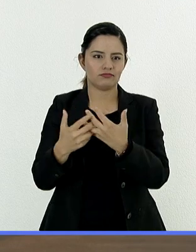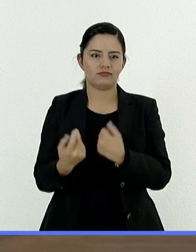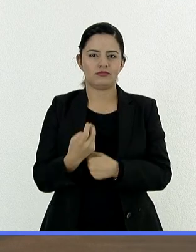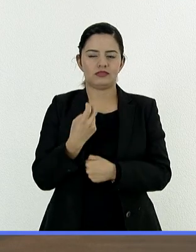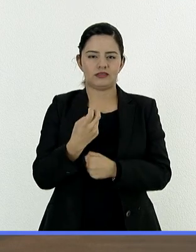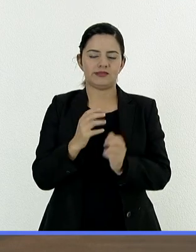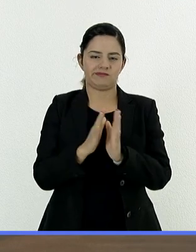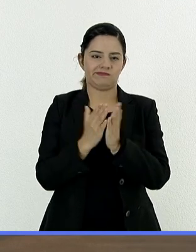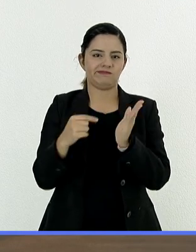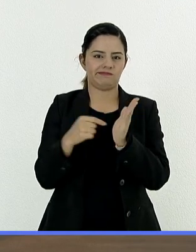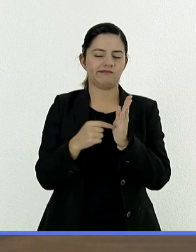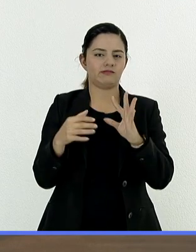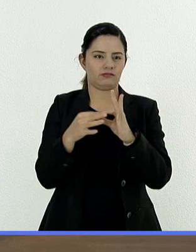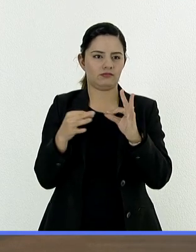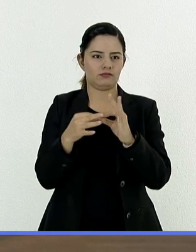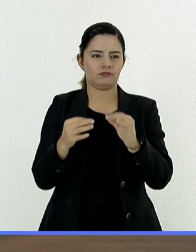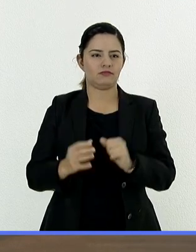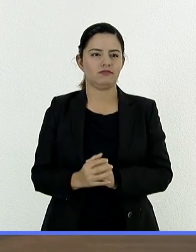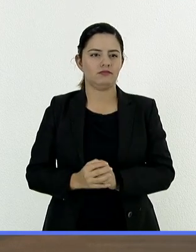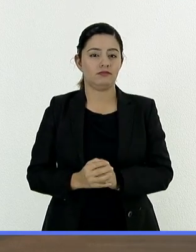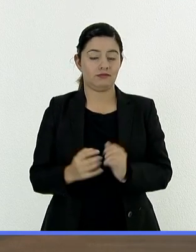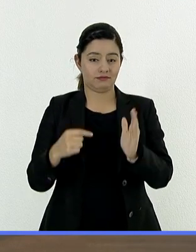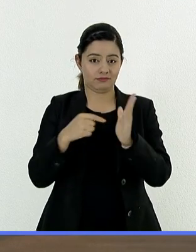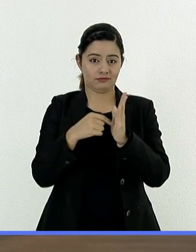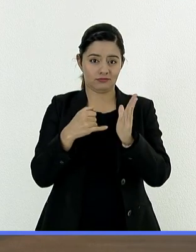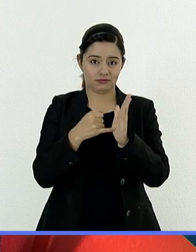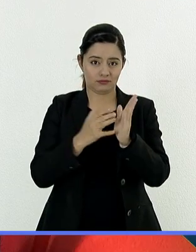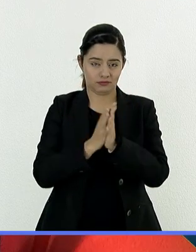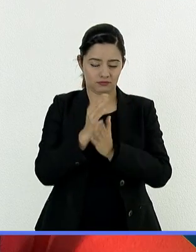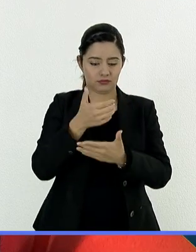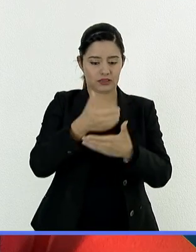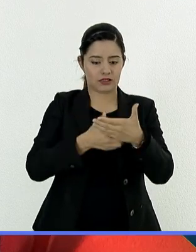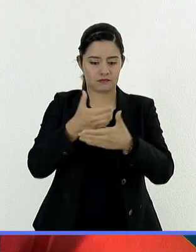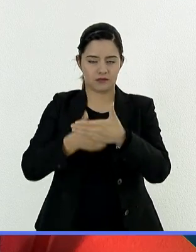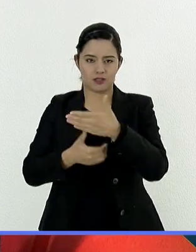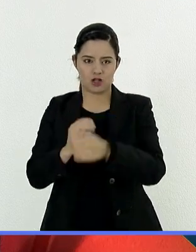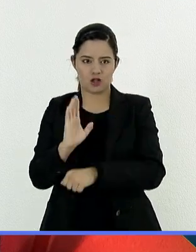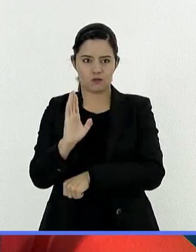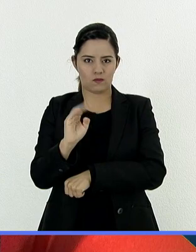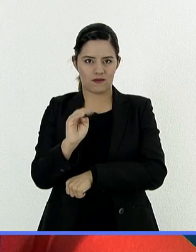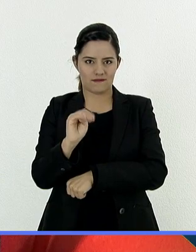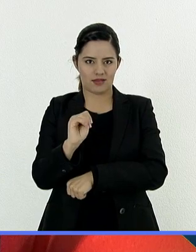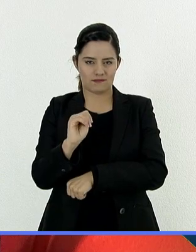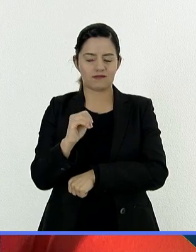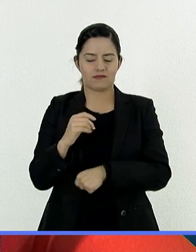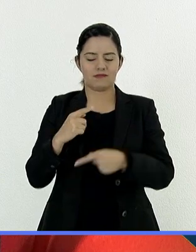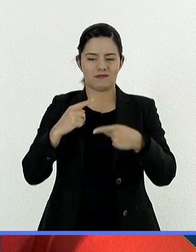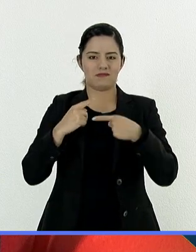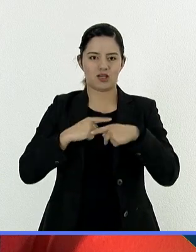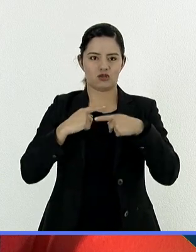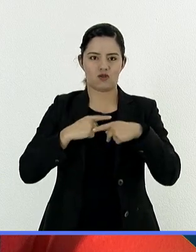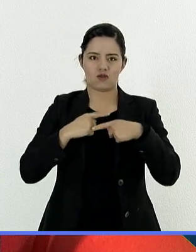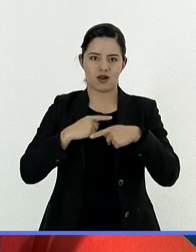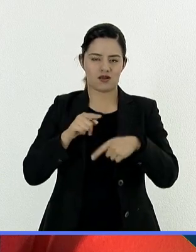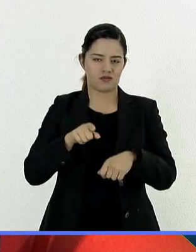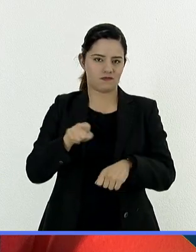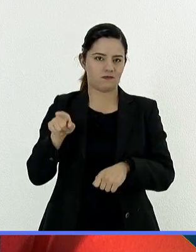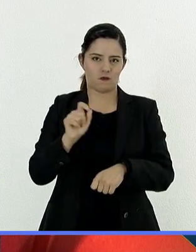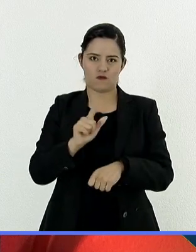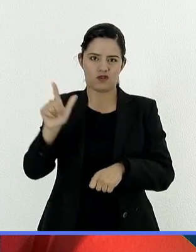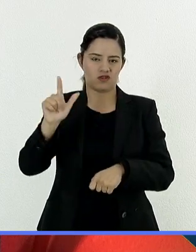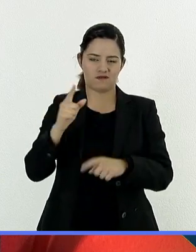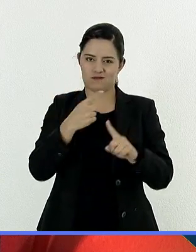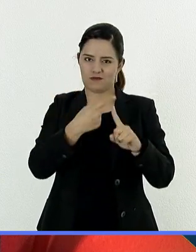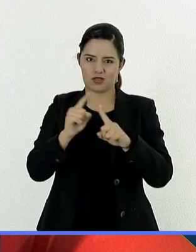está diciendo este volumen esta edición impresa contiene nueve capítulos de especialistas de de distintas áreas y ya está en proceso